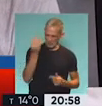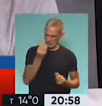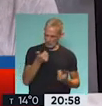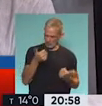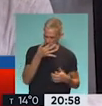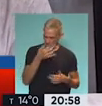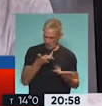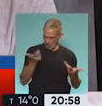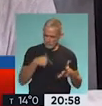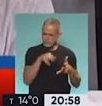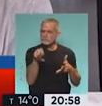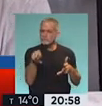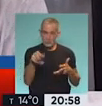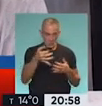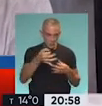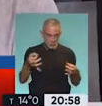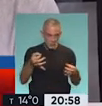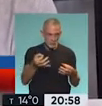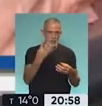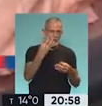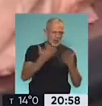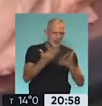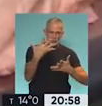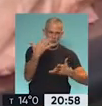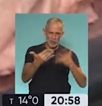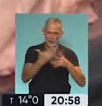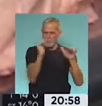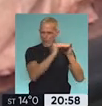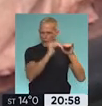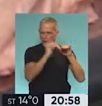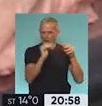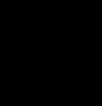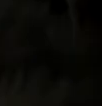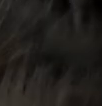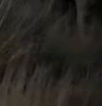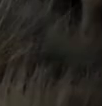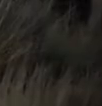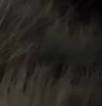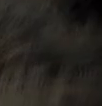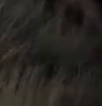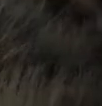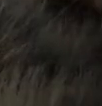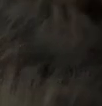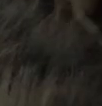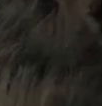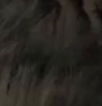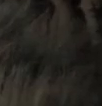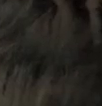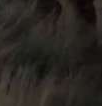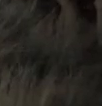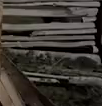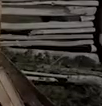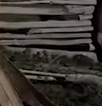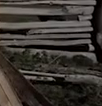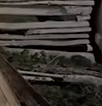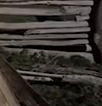Hace poco estuve escuchando también en el intendente del departamento del partido de Castelli, que llevó adelante un programa que se